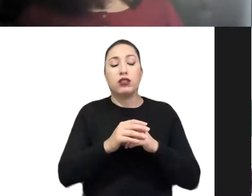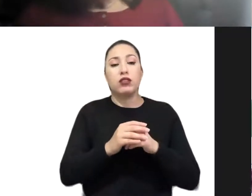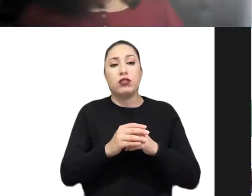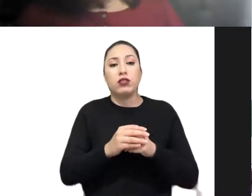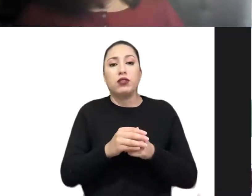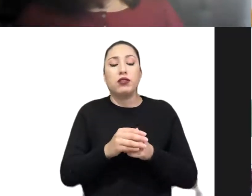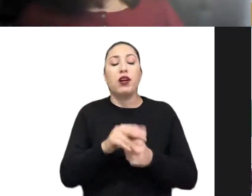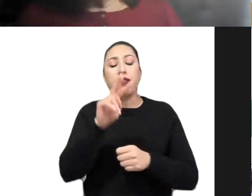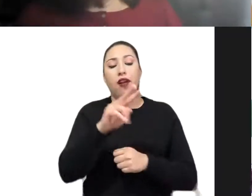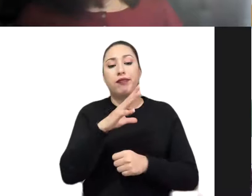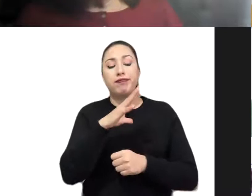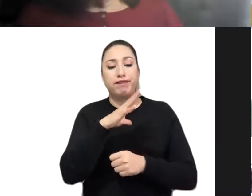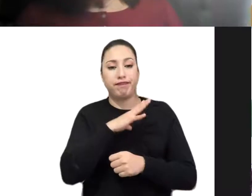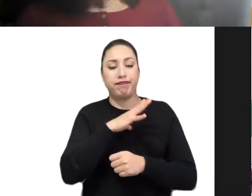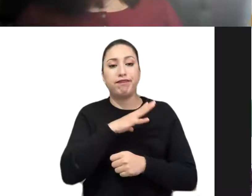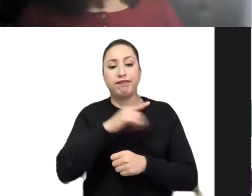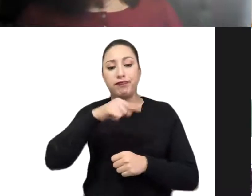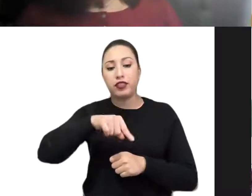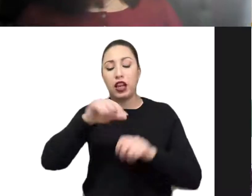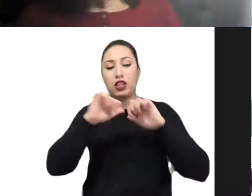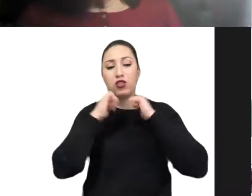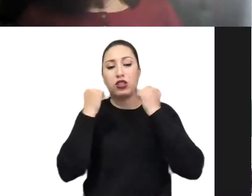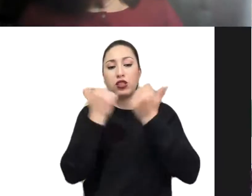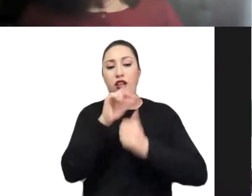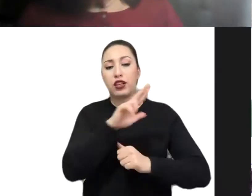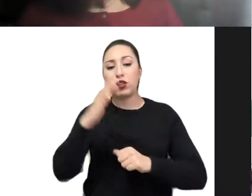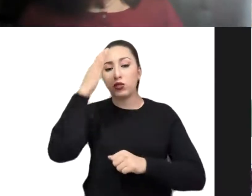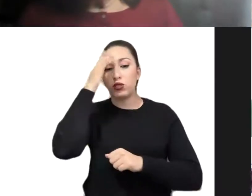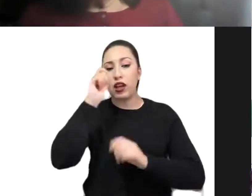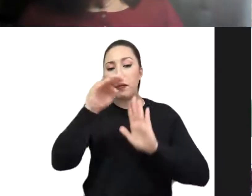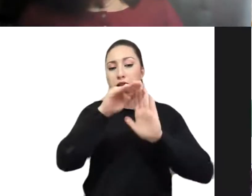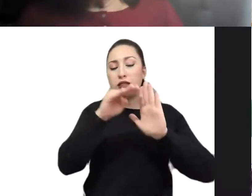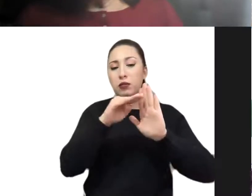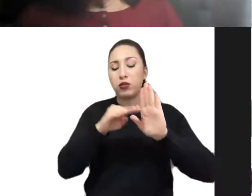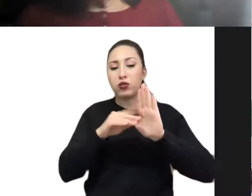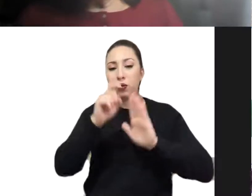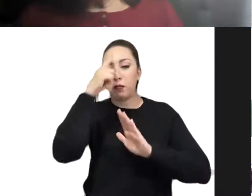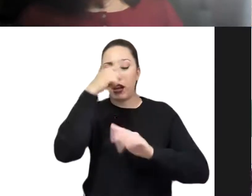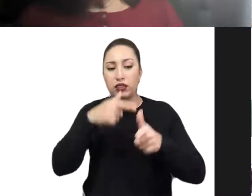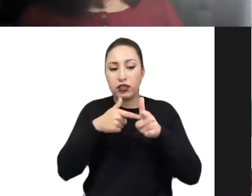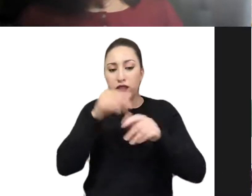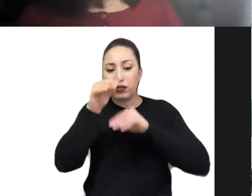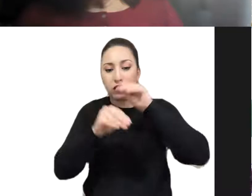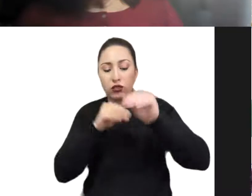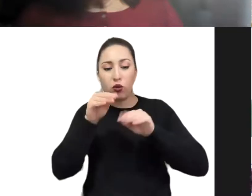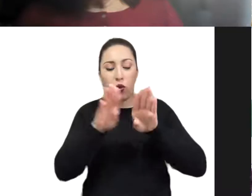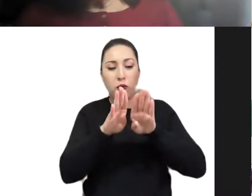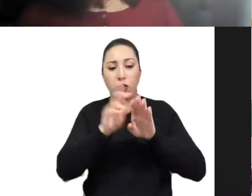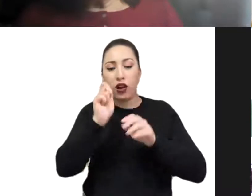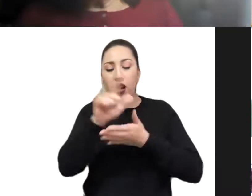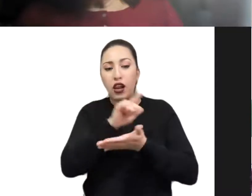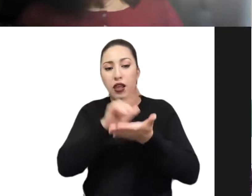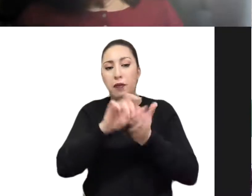por principios que nosotros hemos reconocido de índole indispensable, hablando de la justicia, hablando de la